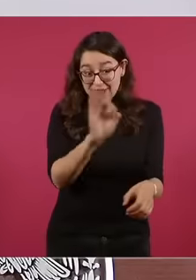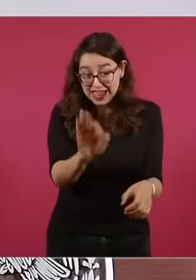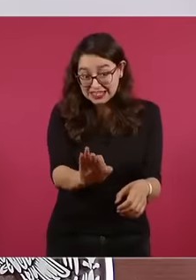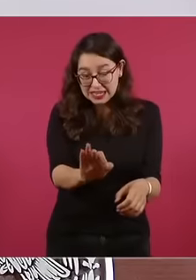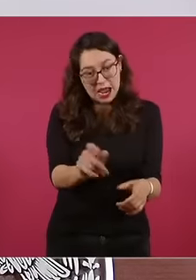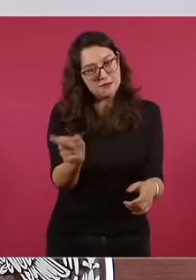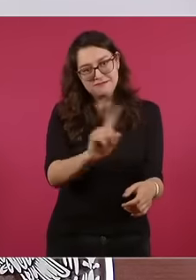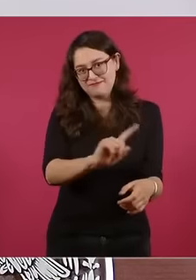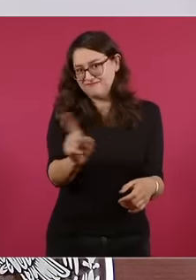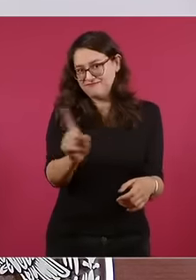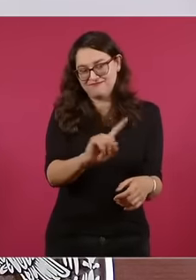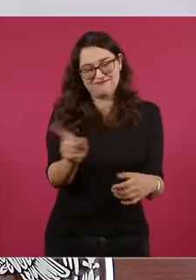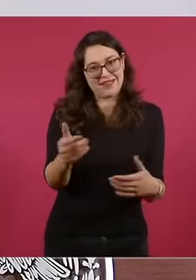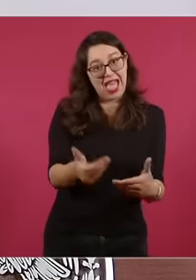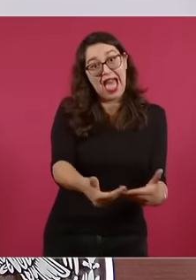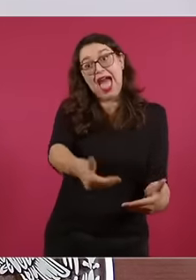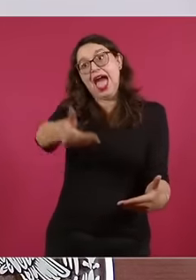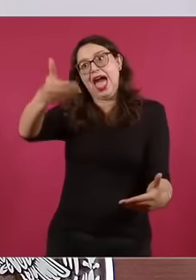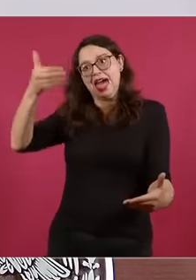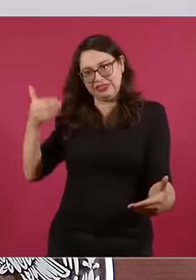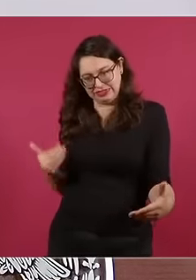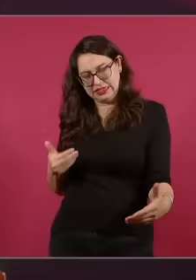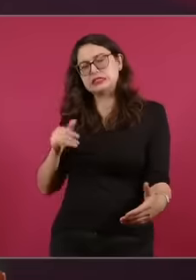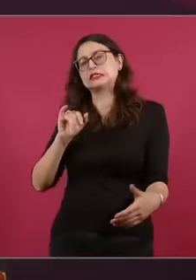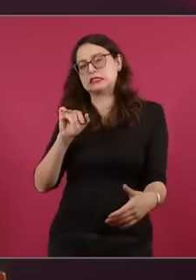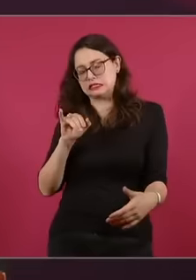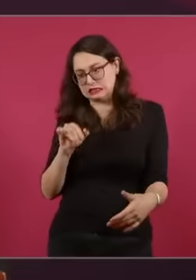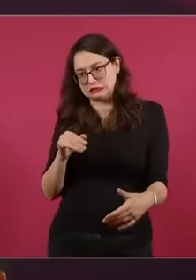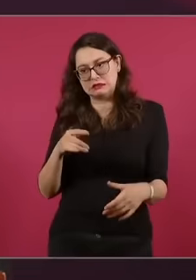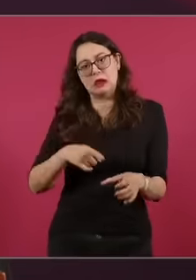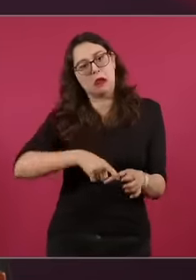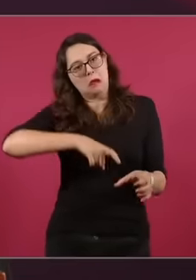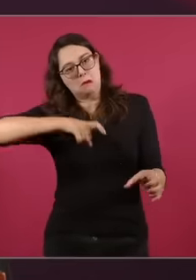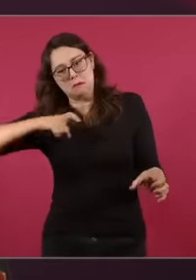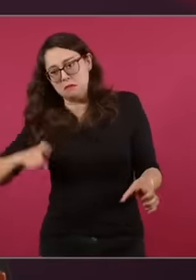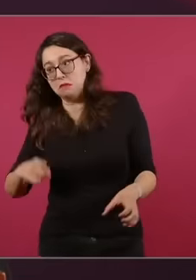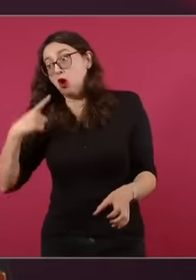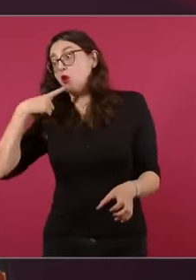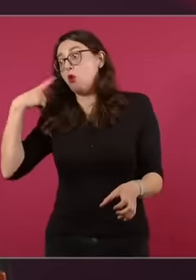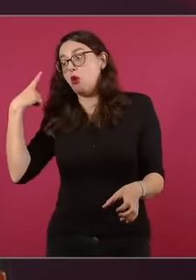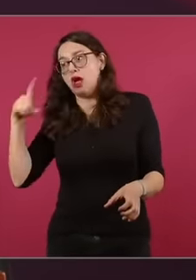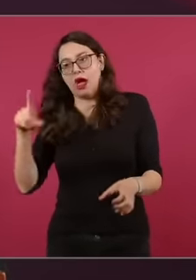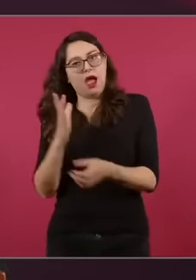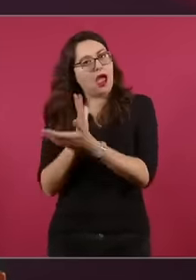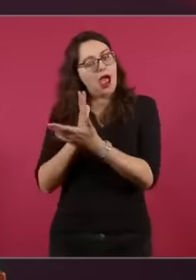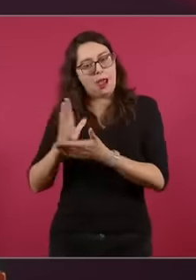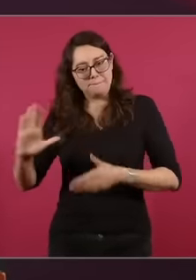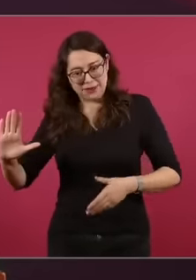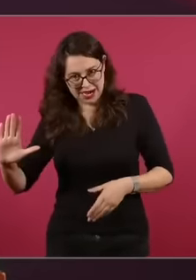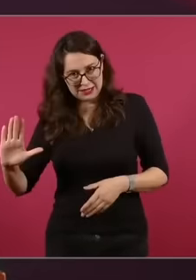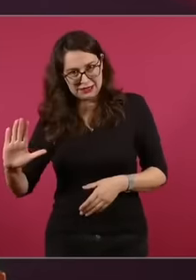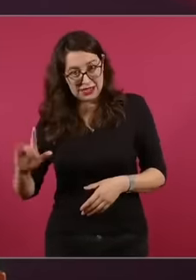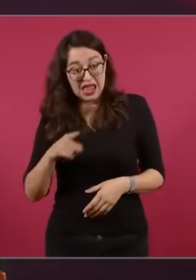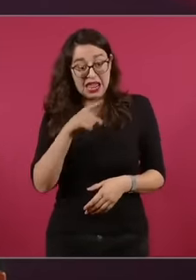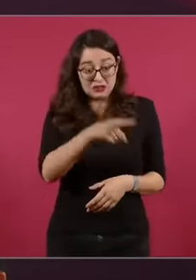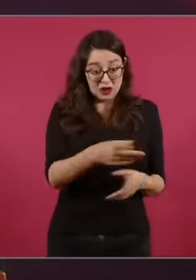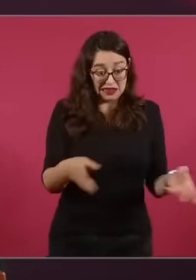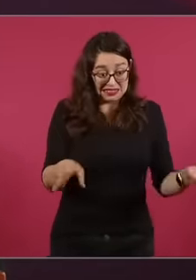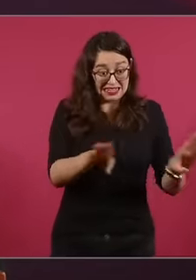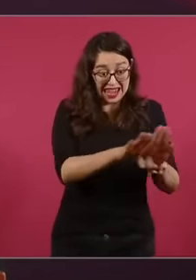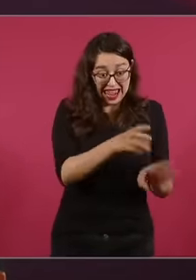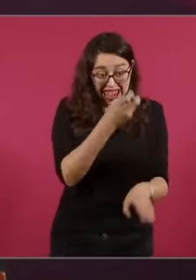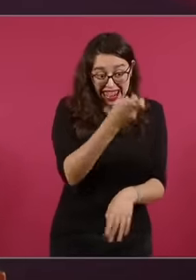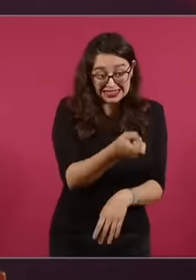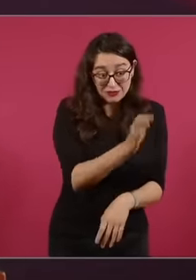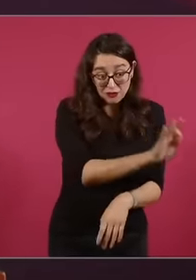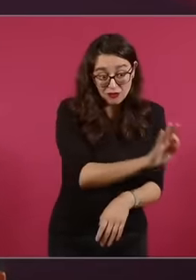colectivos, y son los que se han venido resolviendo y pagando para todas y todos los trabajadores. Entonces, esa